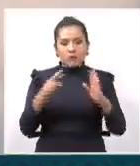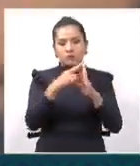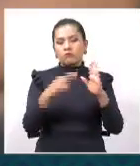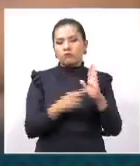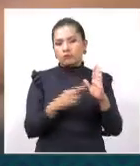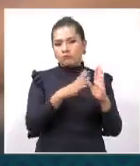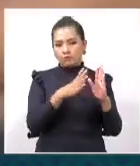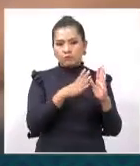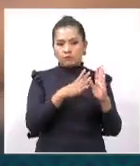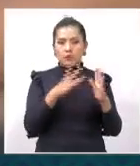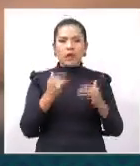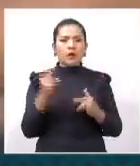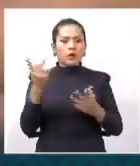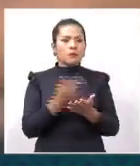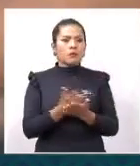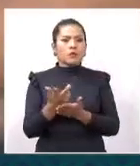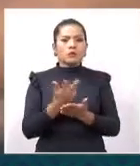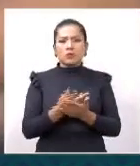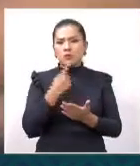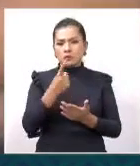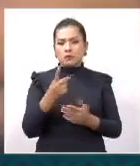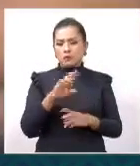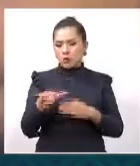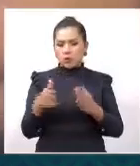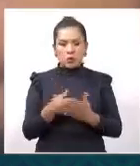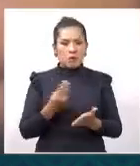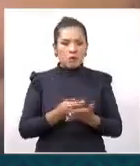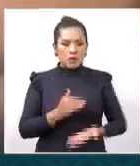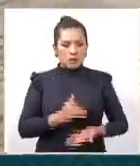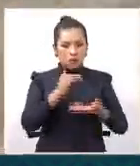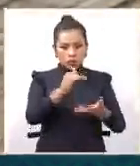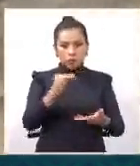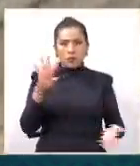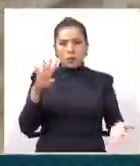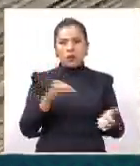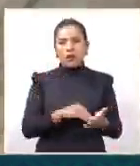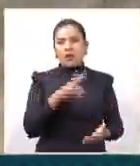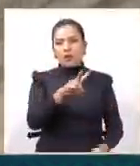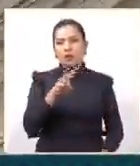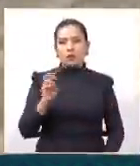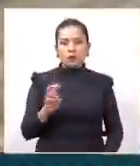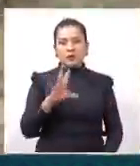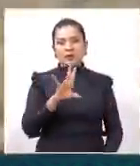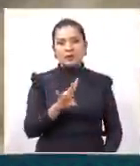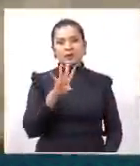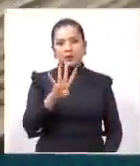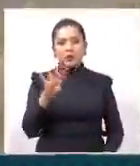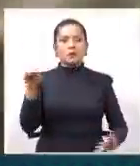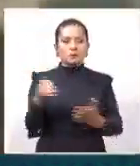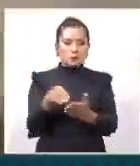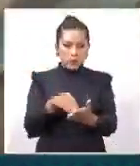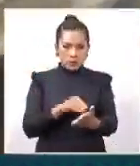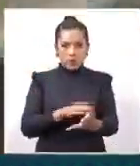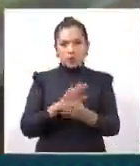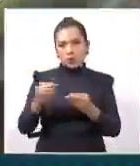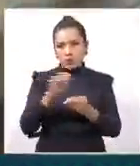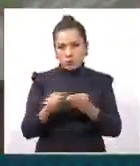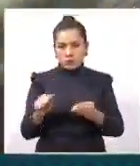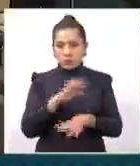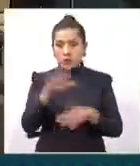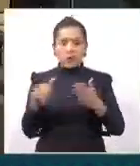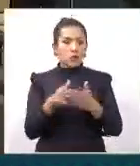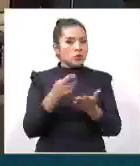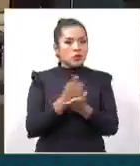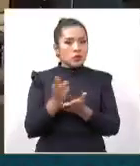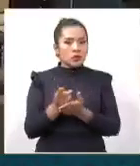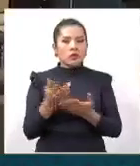mismo. El presupuesto establece que la inversión pública es de 4.274 millones de dólares, recursos que